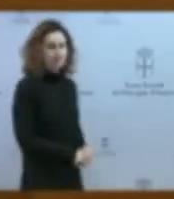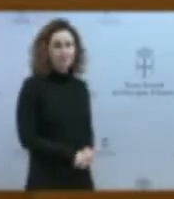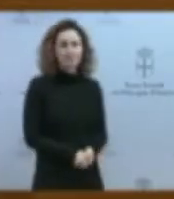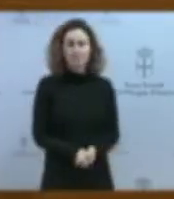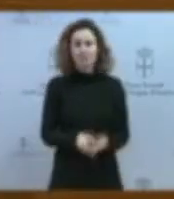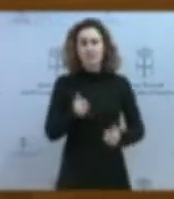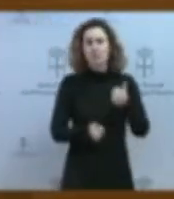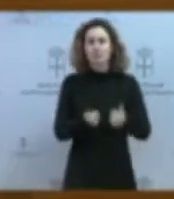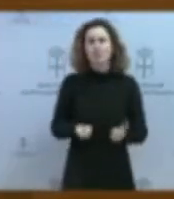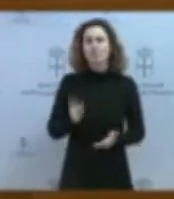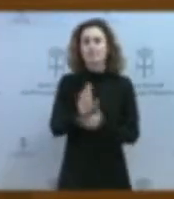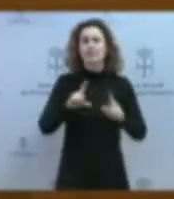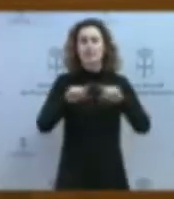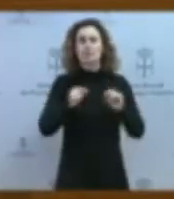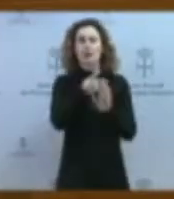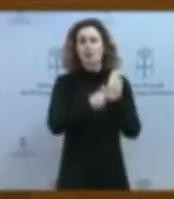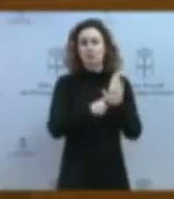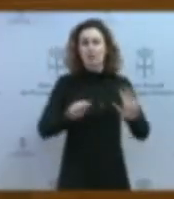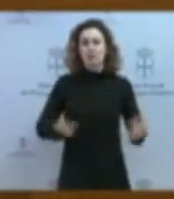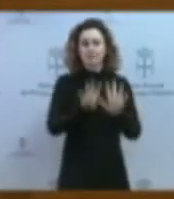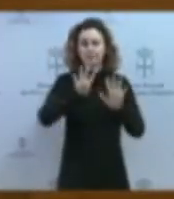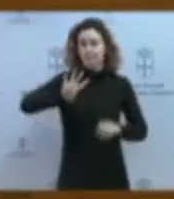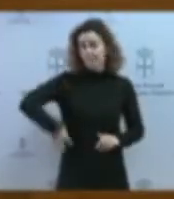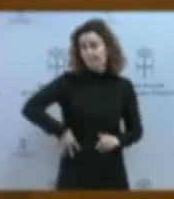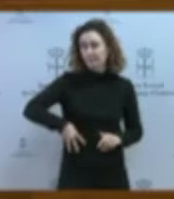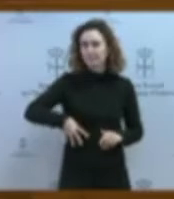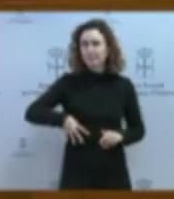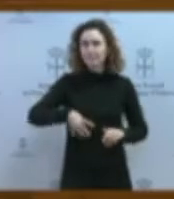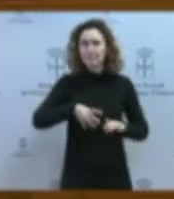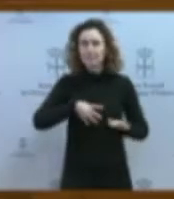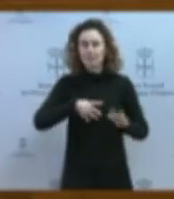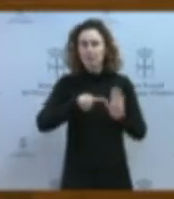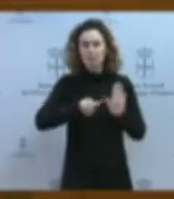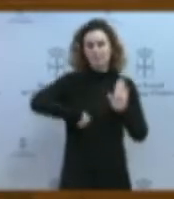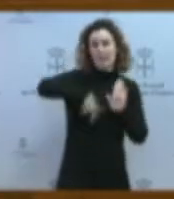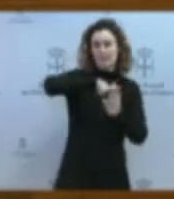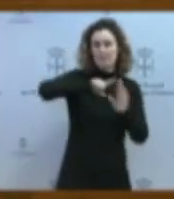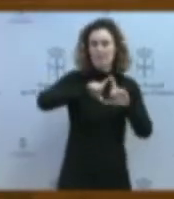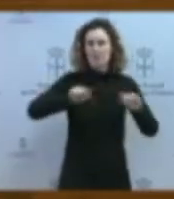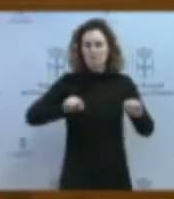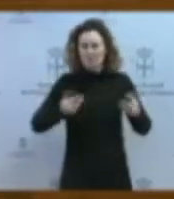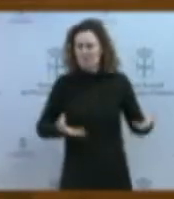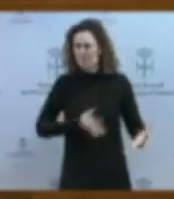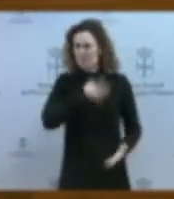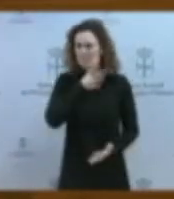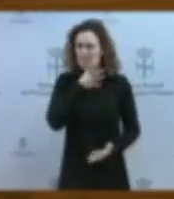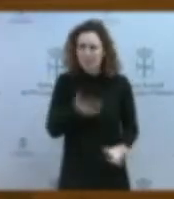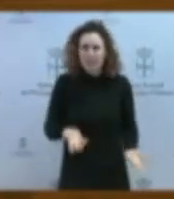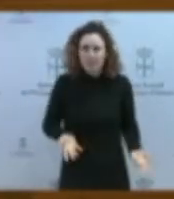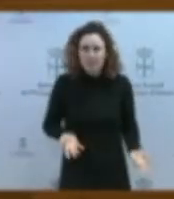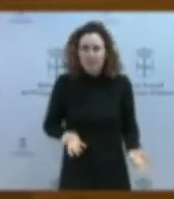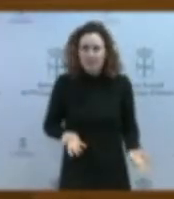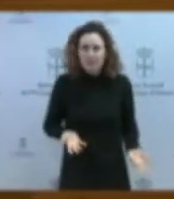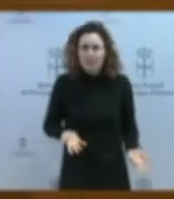en Cataluña, quede por delante de un asturiano o una asturiana que se ha presentado aquí a las pruebas, que no puede presentarse en otros territorios y que